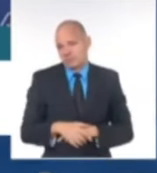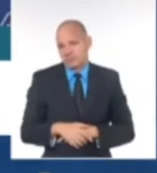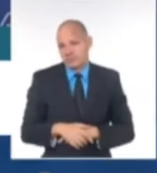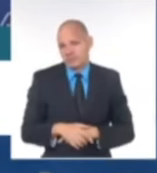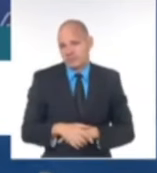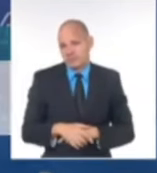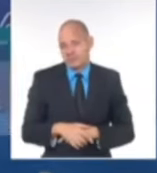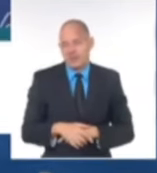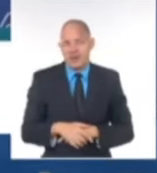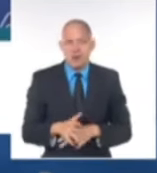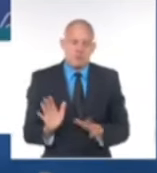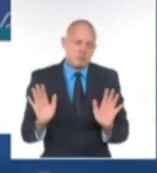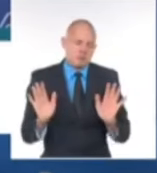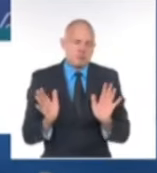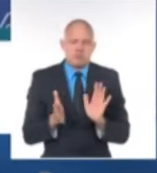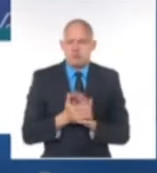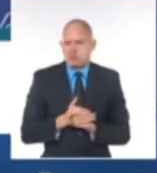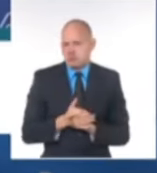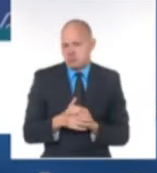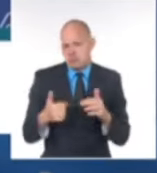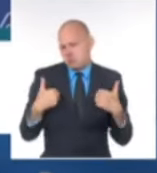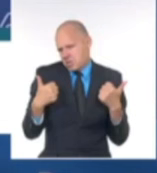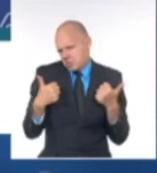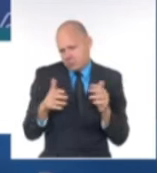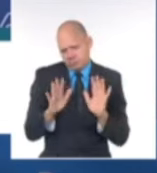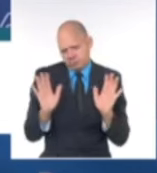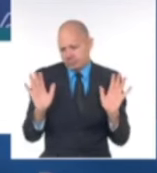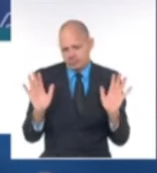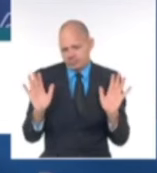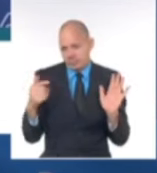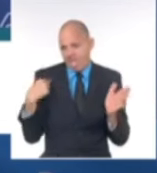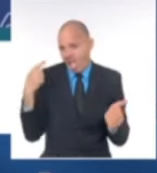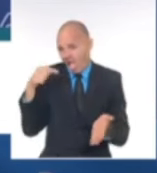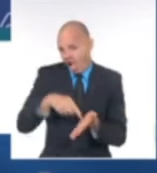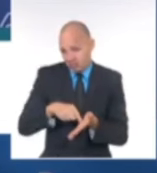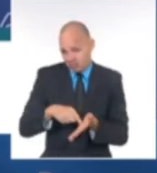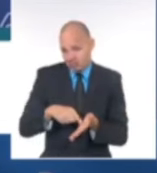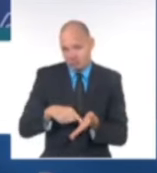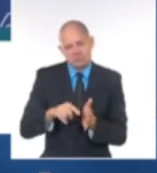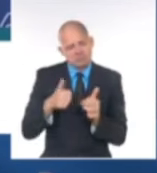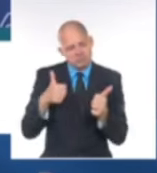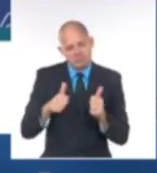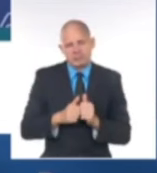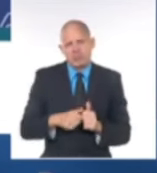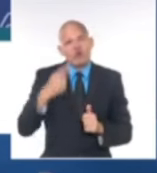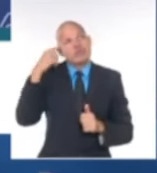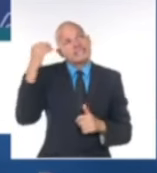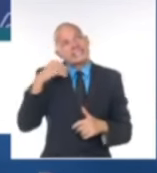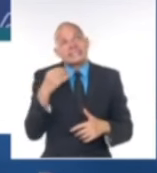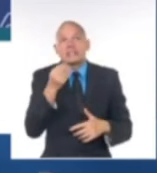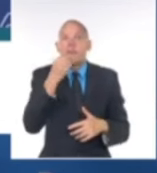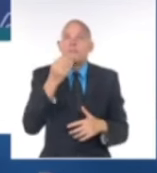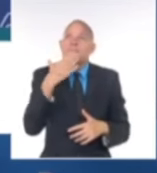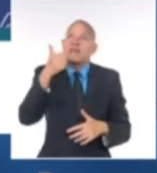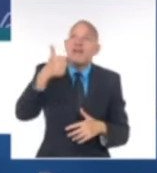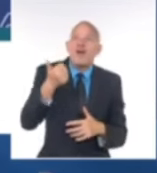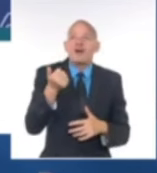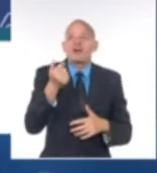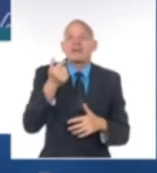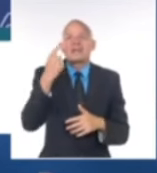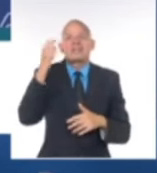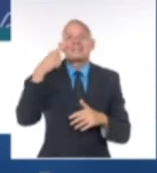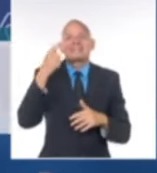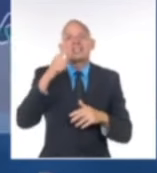realmente estoy muy feliz por lo que he alcanzado, hasta donde he llegado. Sé que podía haber hecho mejor, me traicionó ese último salto